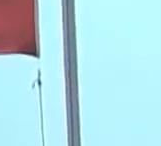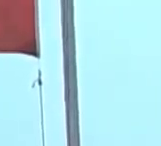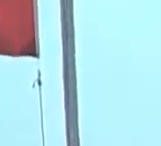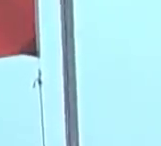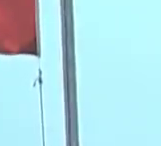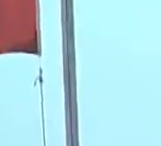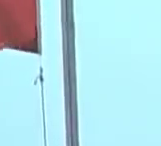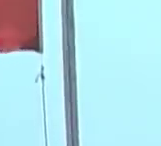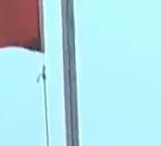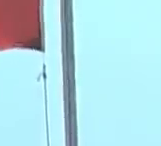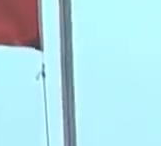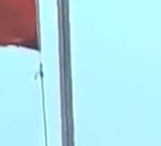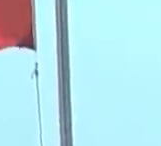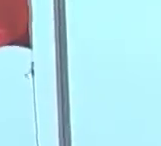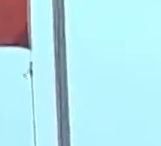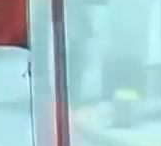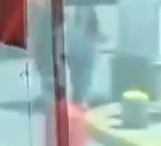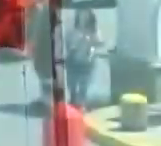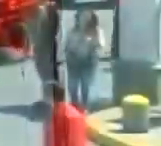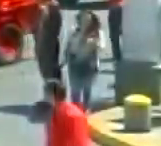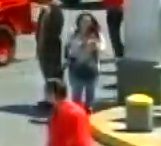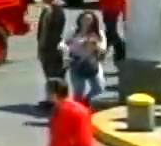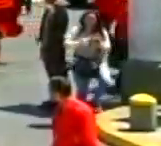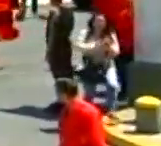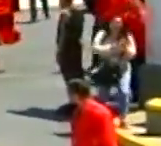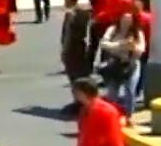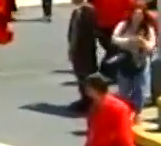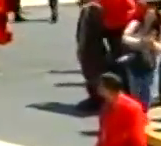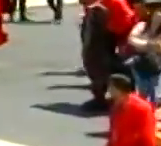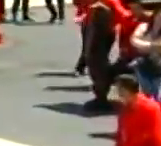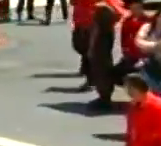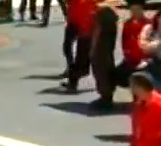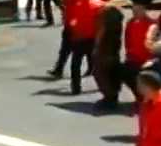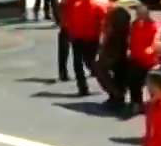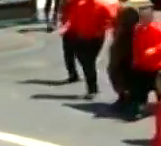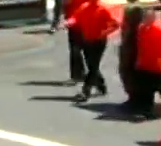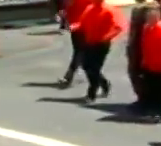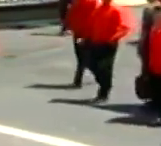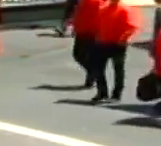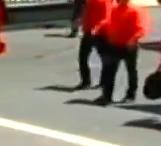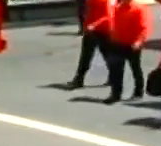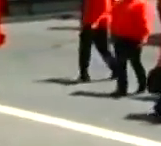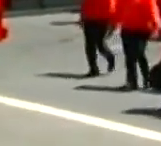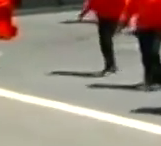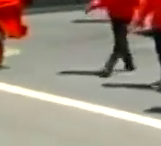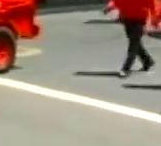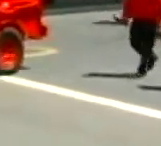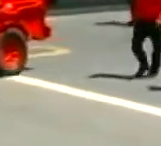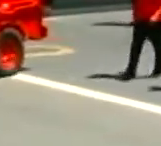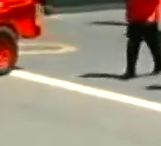la paz, es el candidato de la diplomacia de paz, es el candidato...